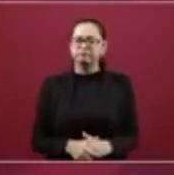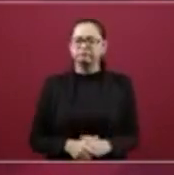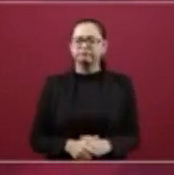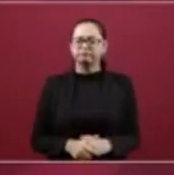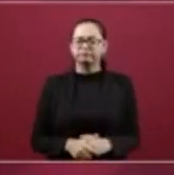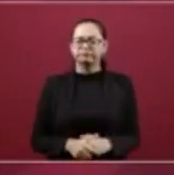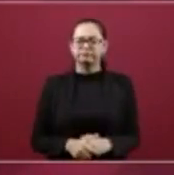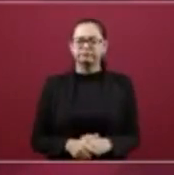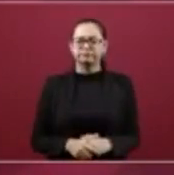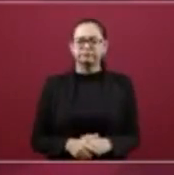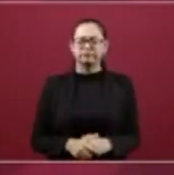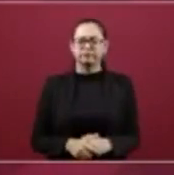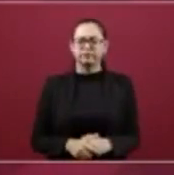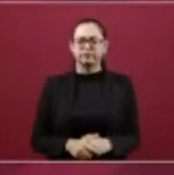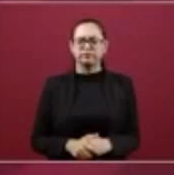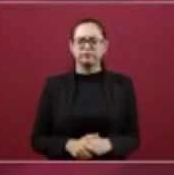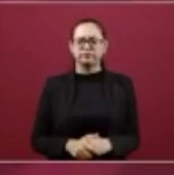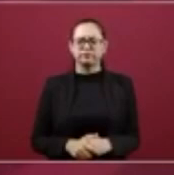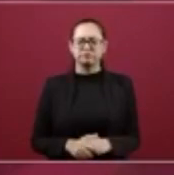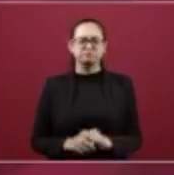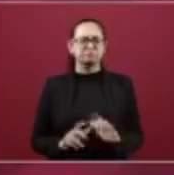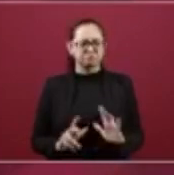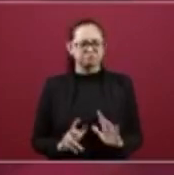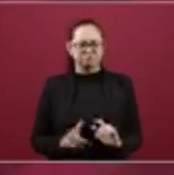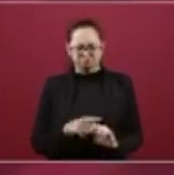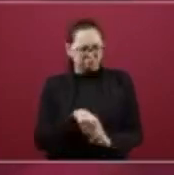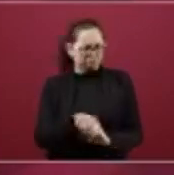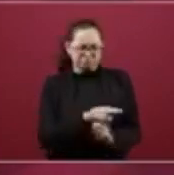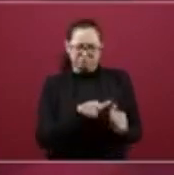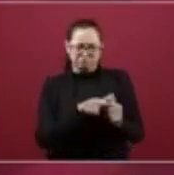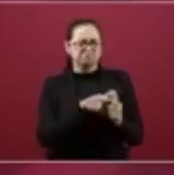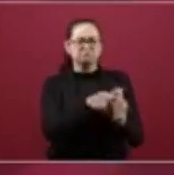el ejercicio, la práctica,